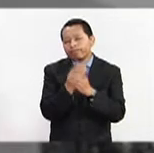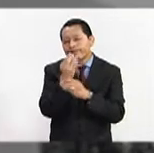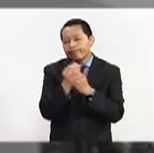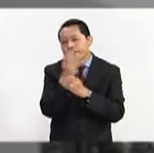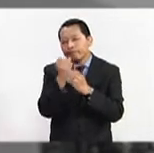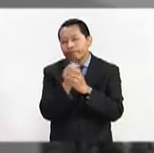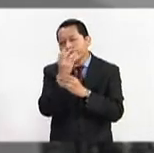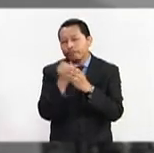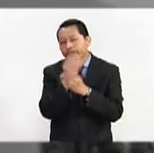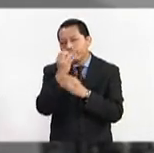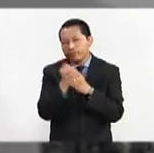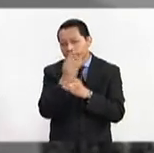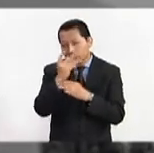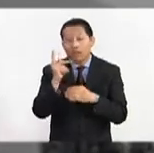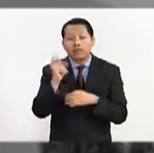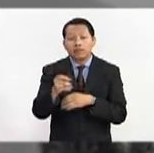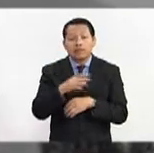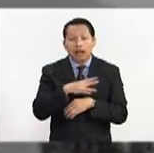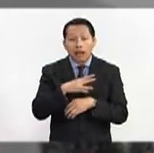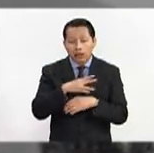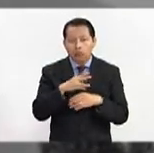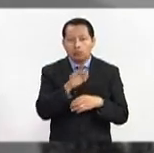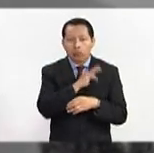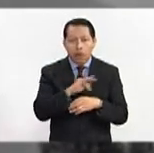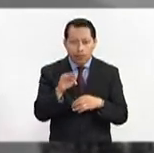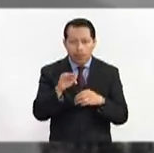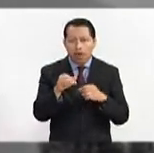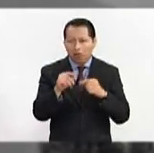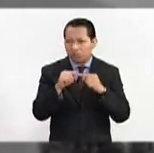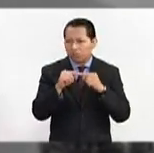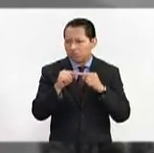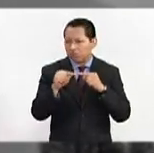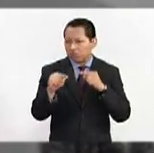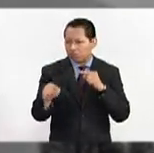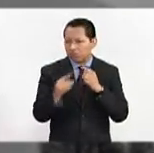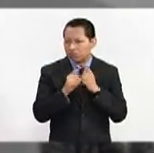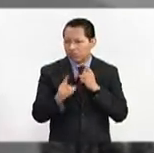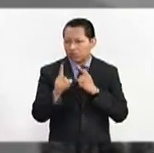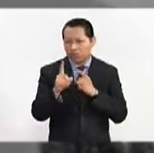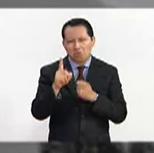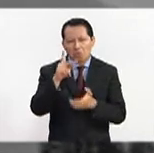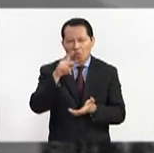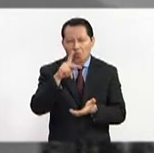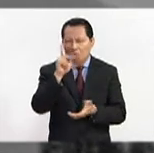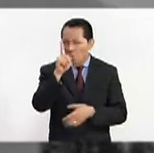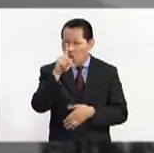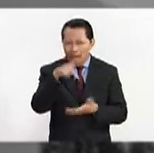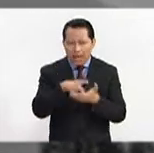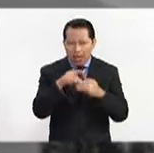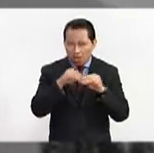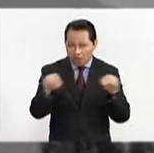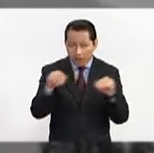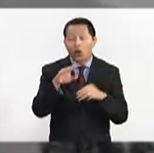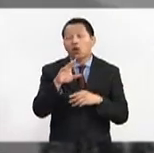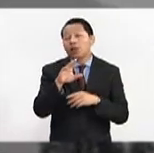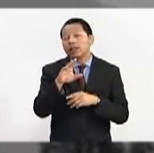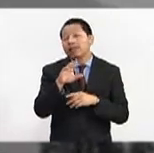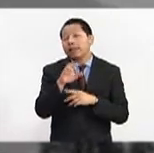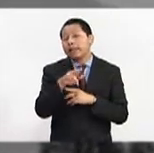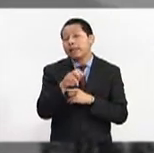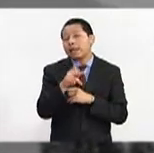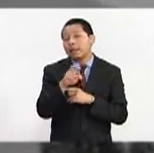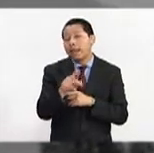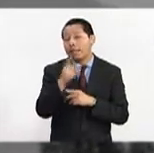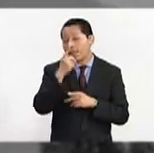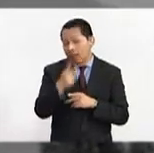fragmentos incandescentes, los cuales alcanzaron una distancia no mayor a 1 kilómetro. El CENAPRED destacó que esta actividad